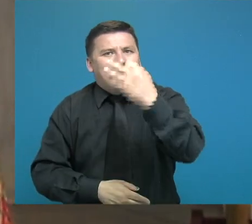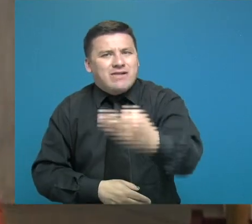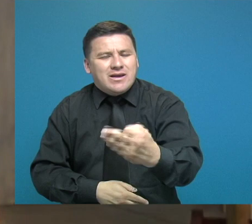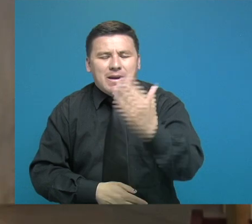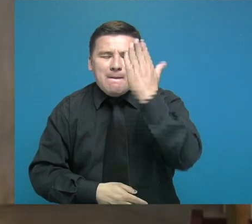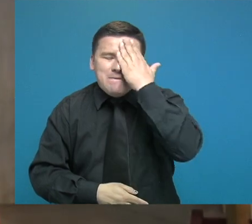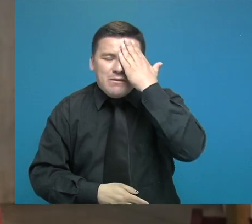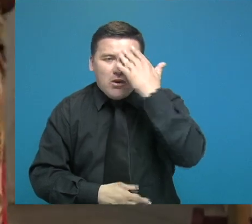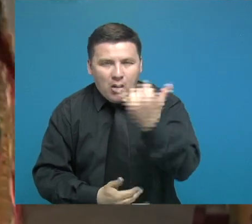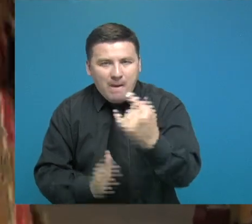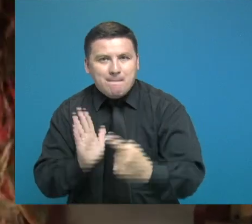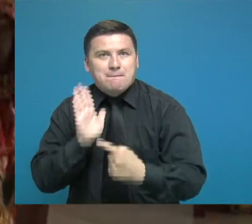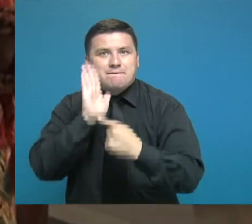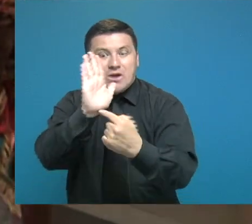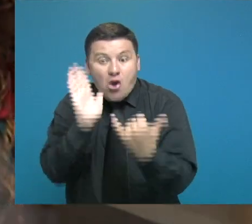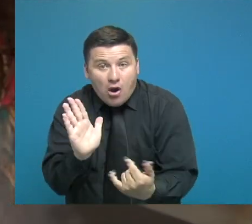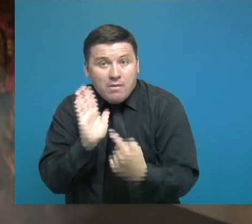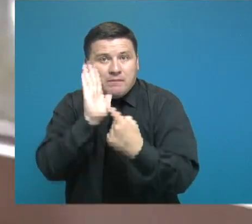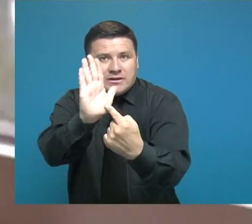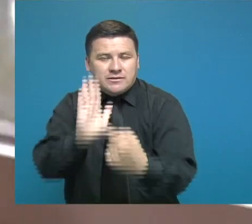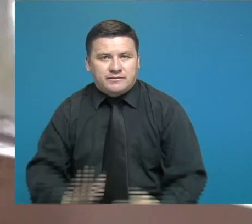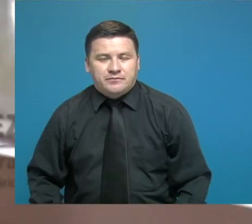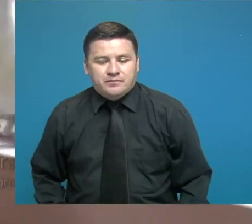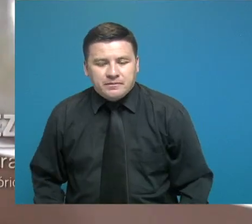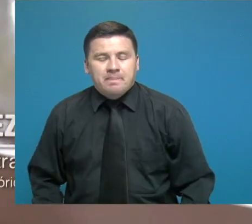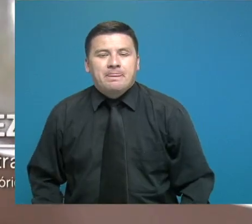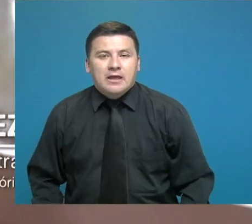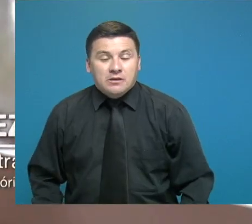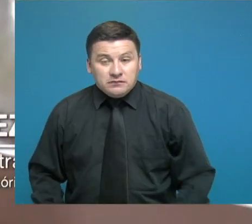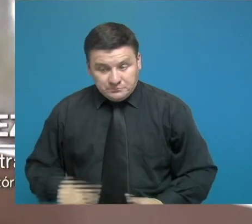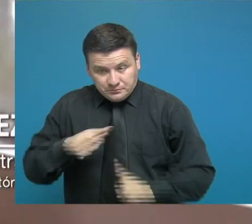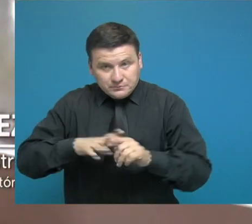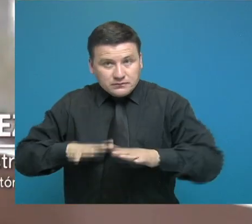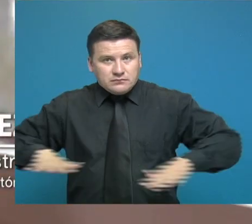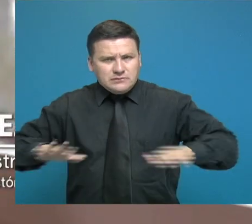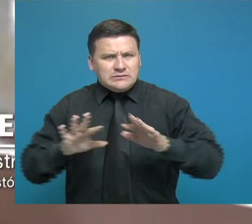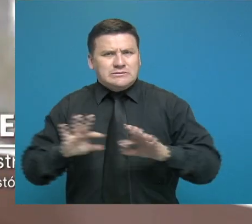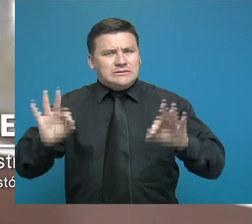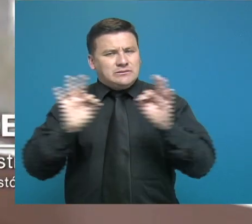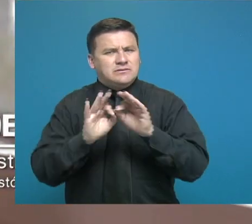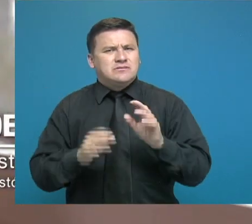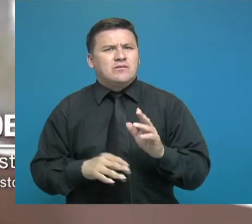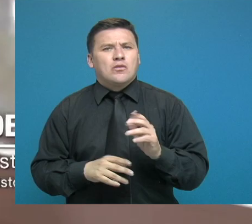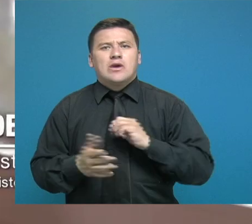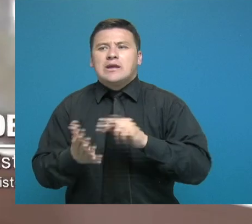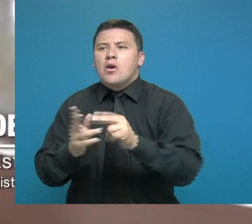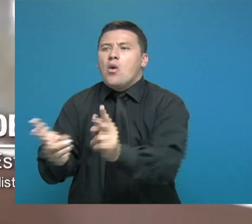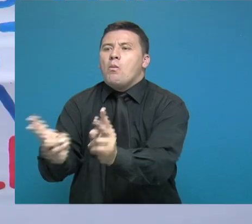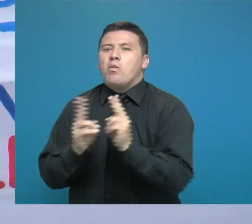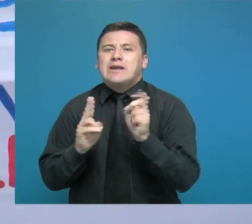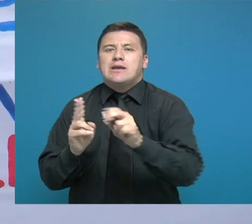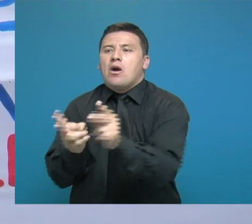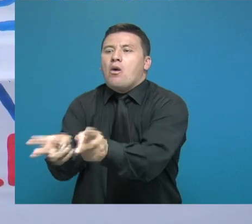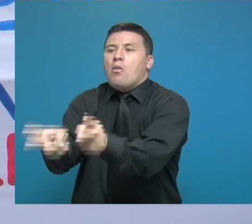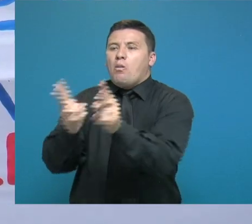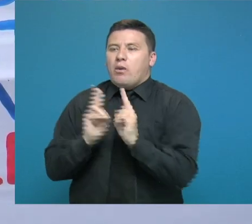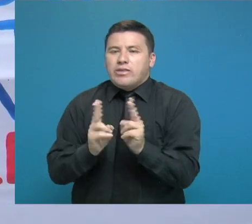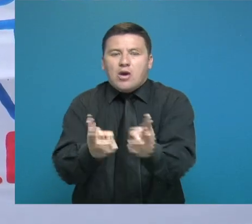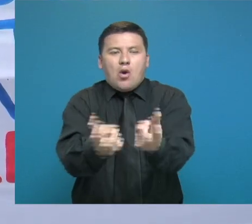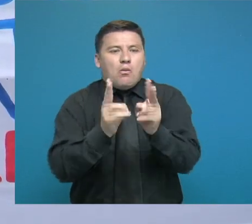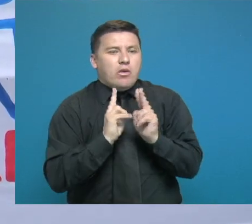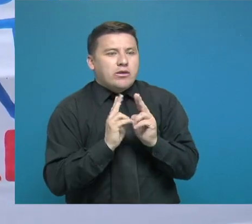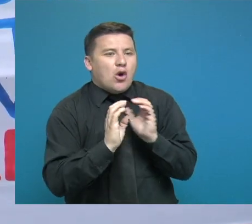conflicto reciente o presente. La estrategia Nación-Territorio busca ser precisamente el puente de